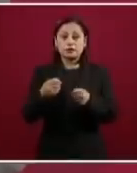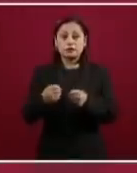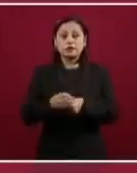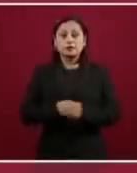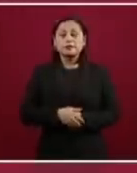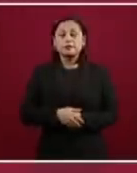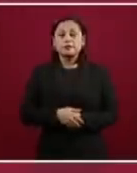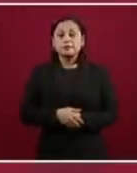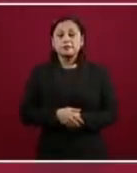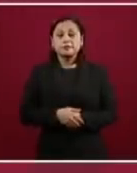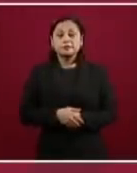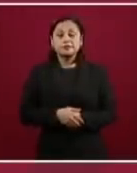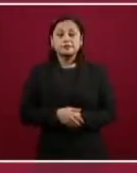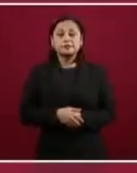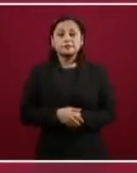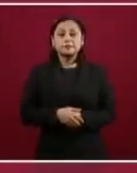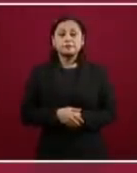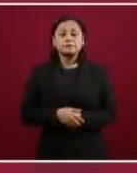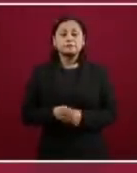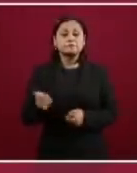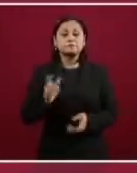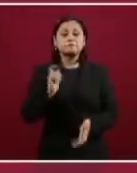Se la pagaban al productor